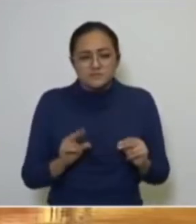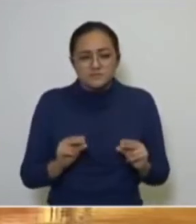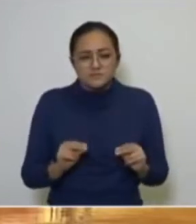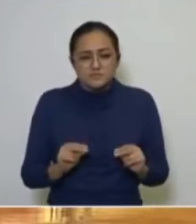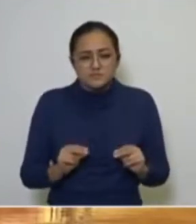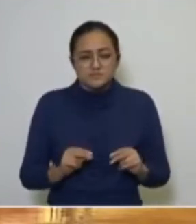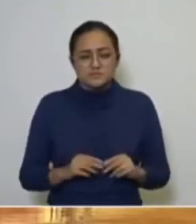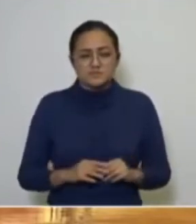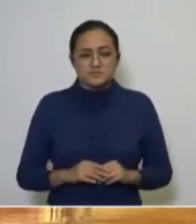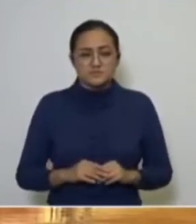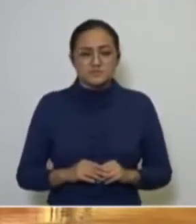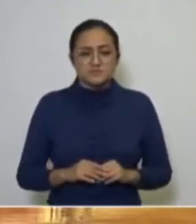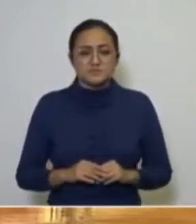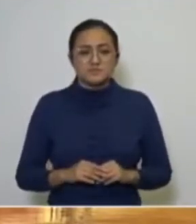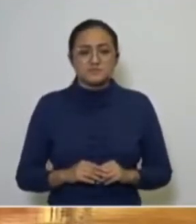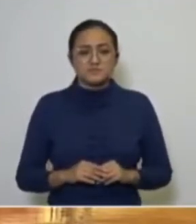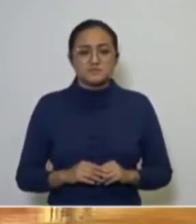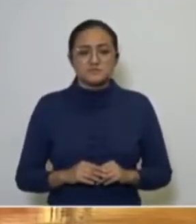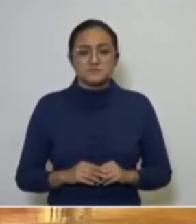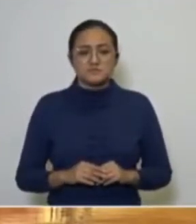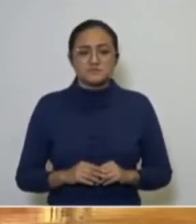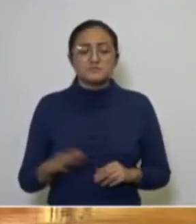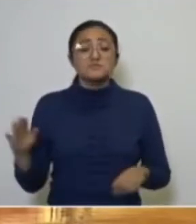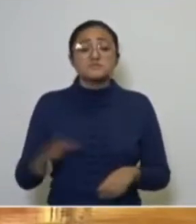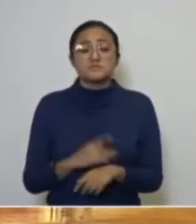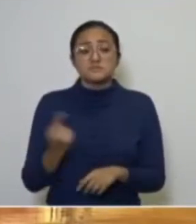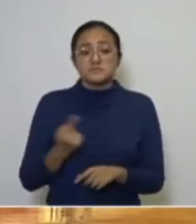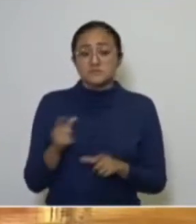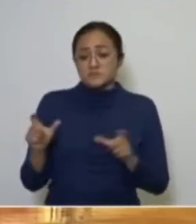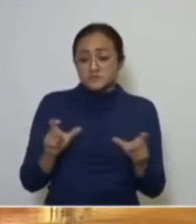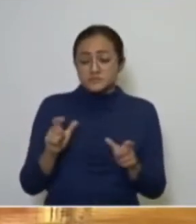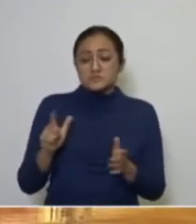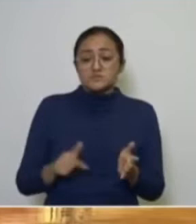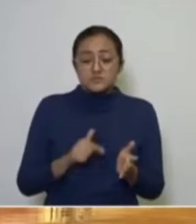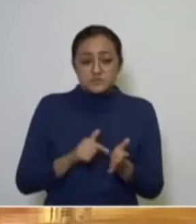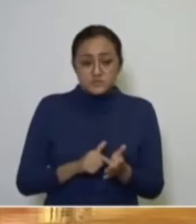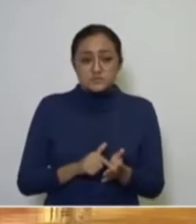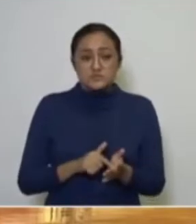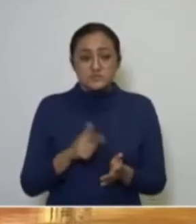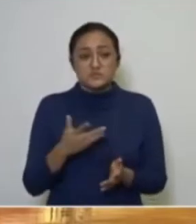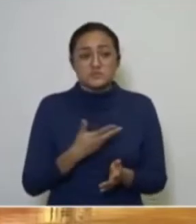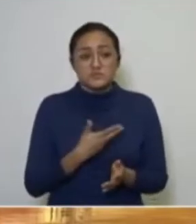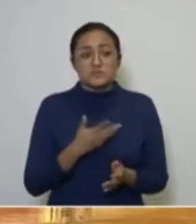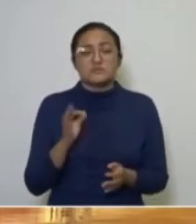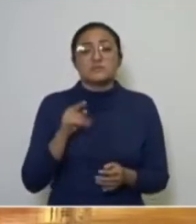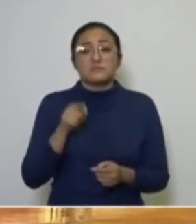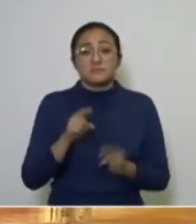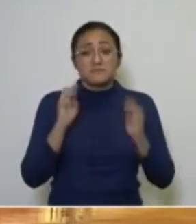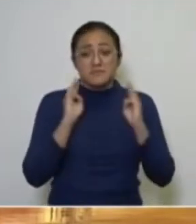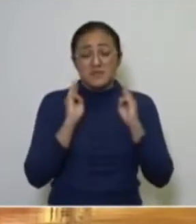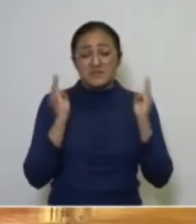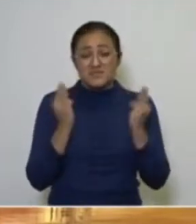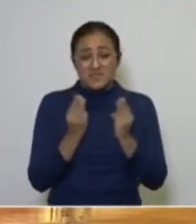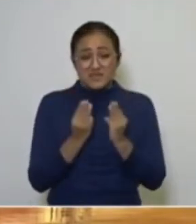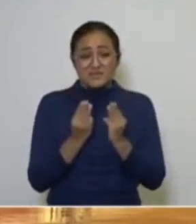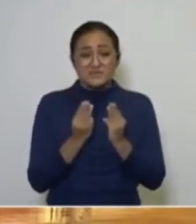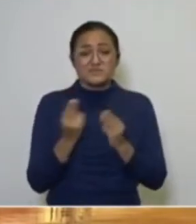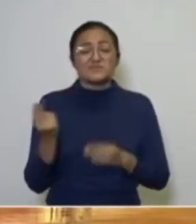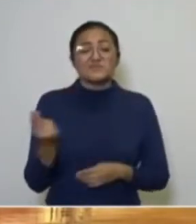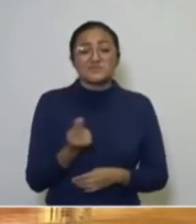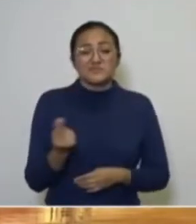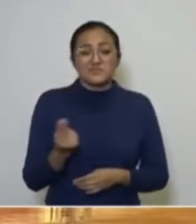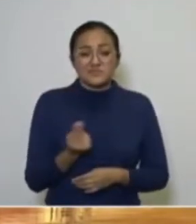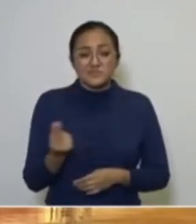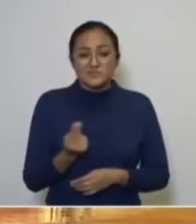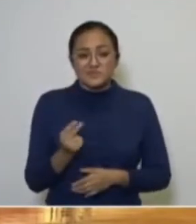no lo sé porque el control de los espacios territoriales por el crimen organizado requiere necesariamente